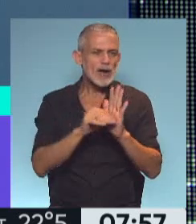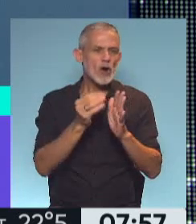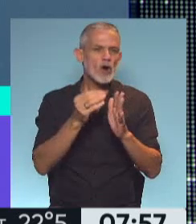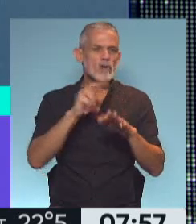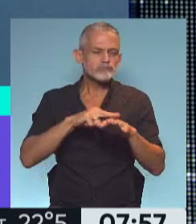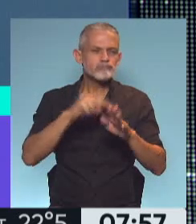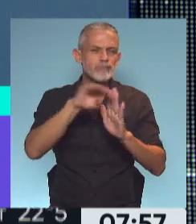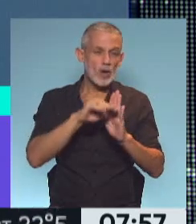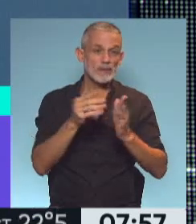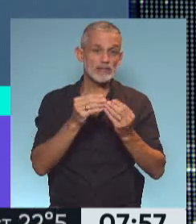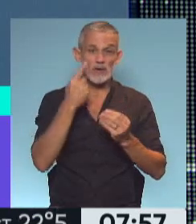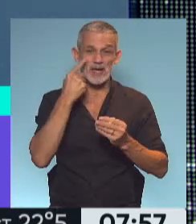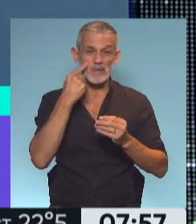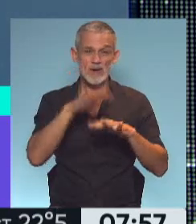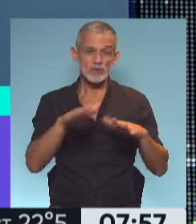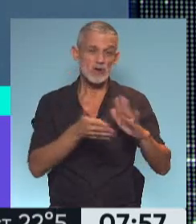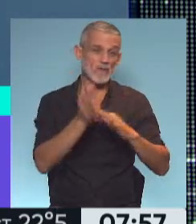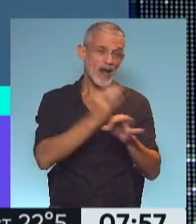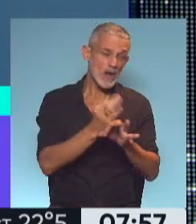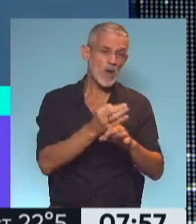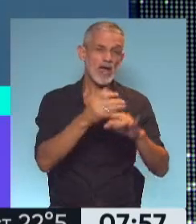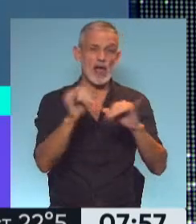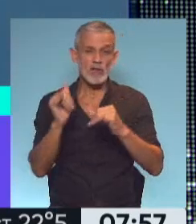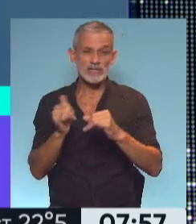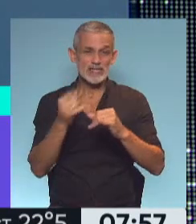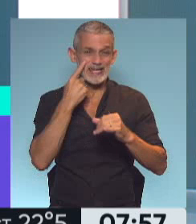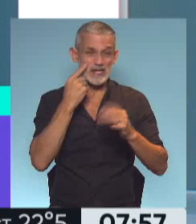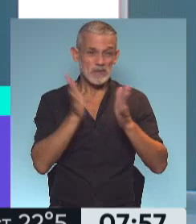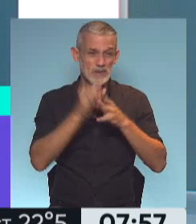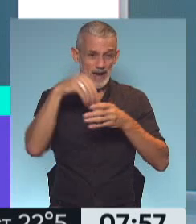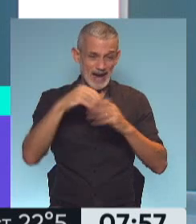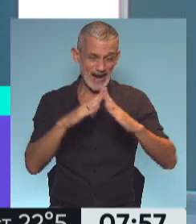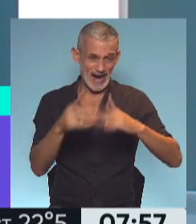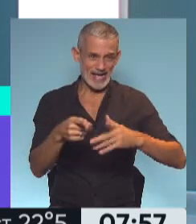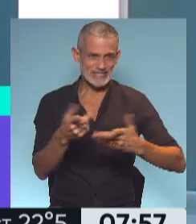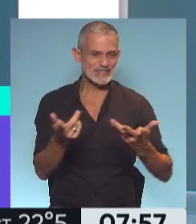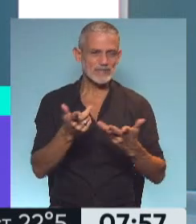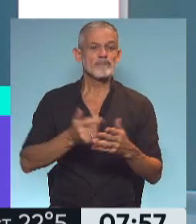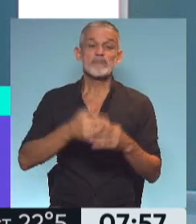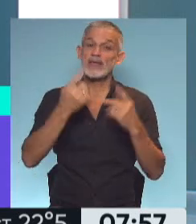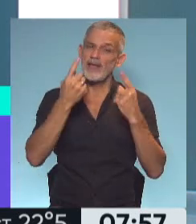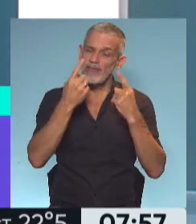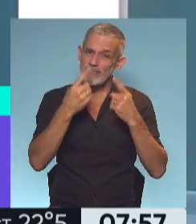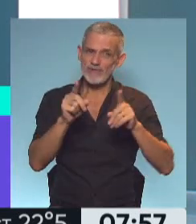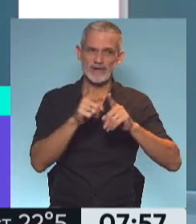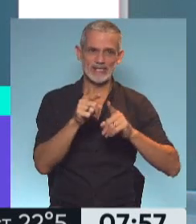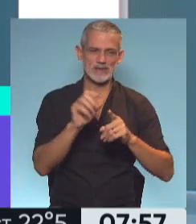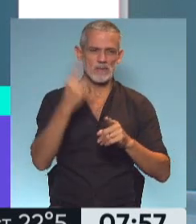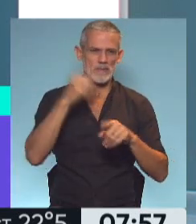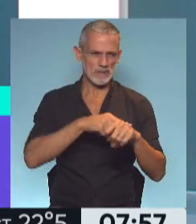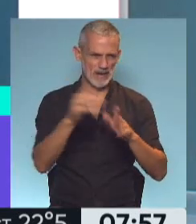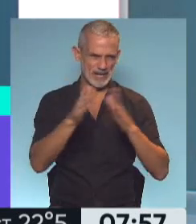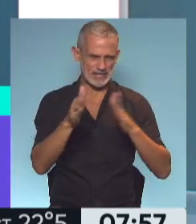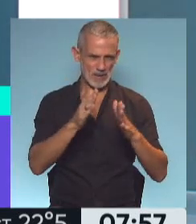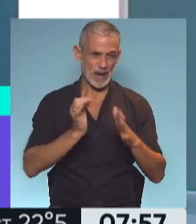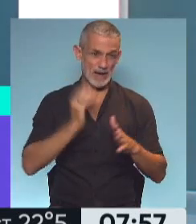que conviven con chicos que van a la escuela, con adolescentes? Bueno, es muy importante, a diferencia quizás de esa primera etapa de la